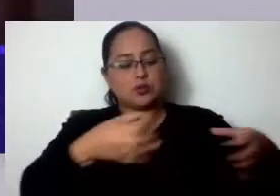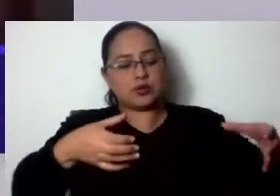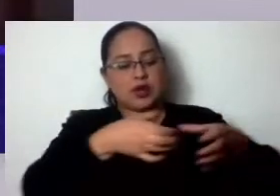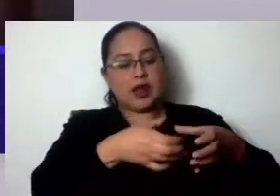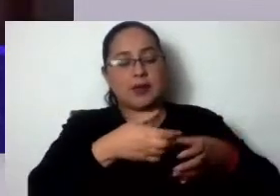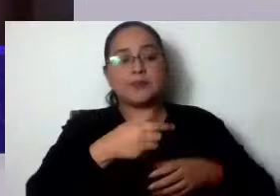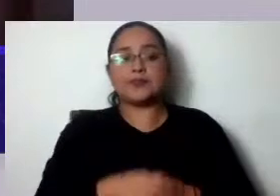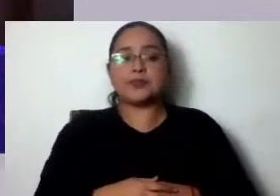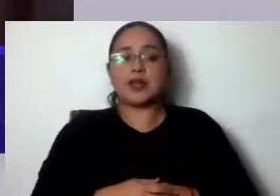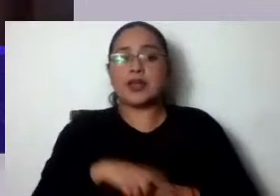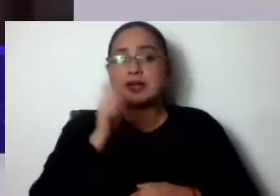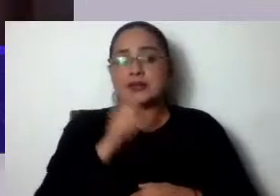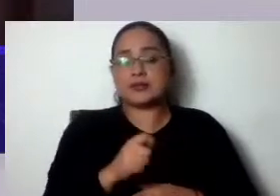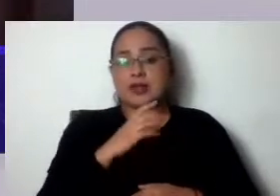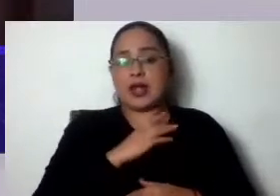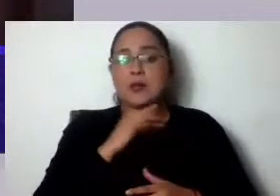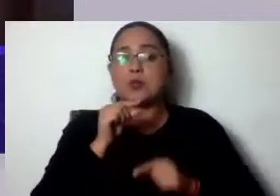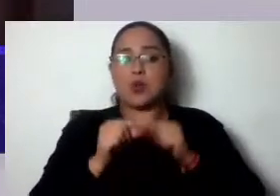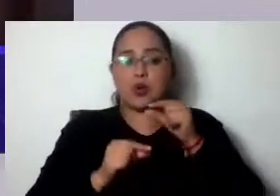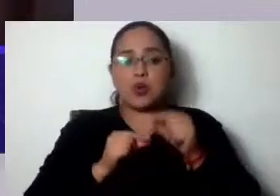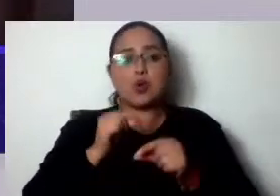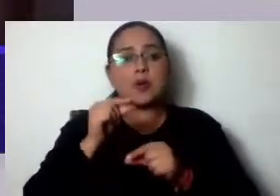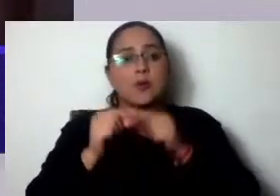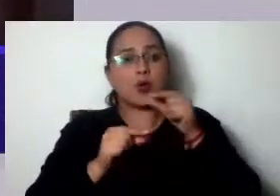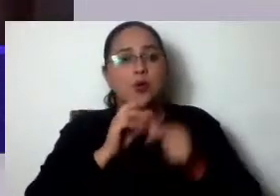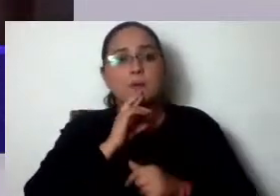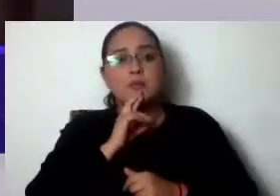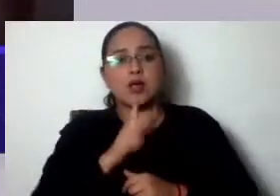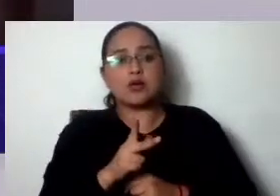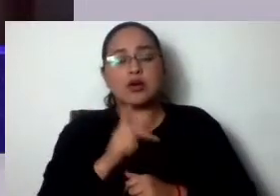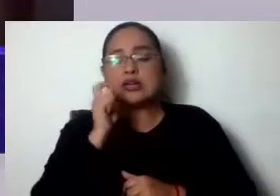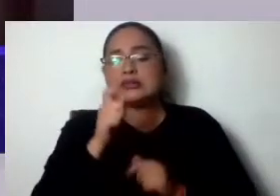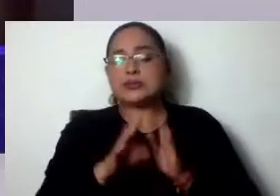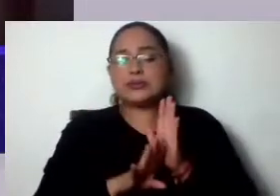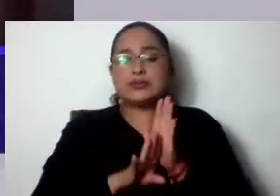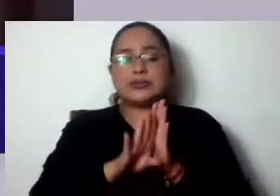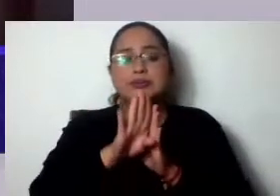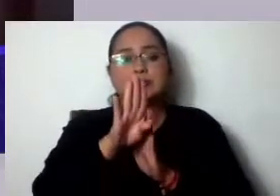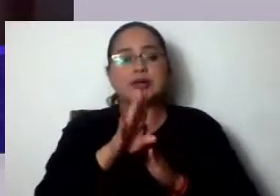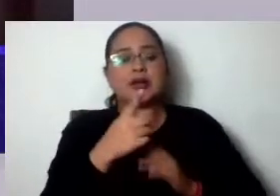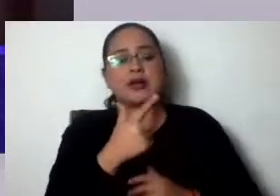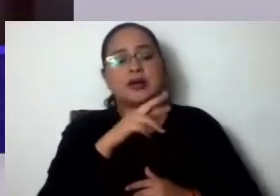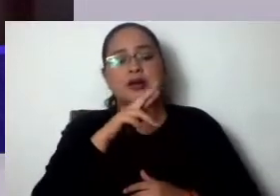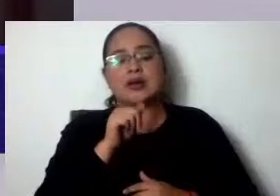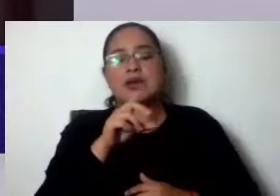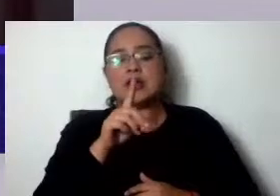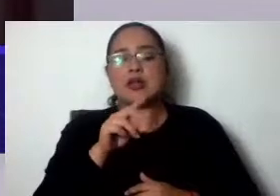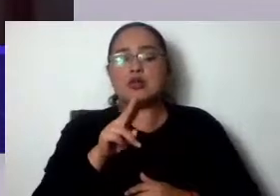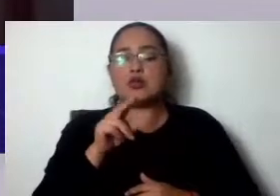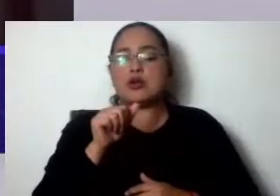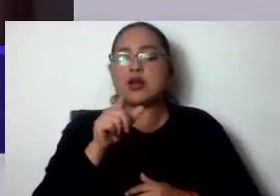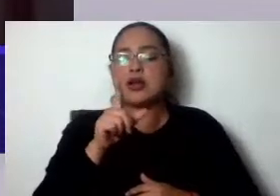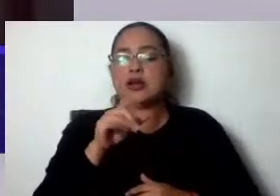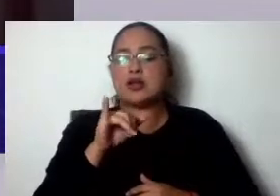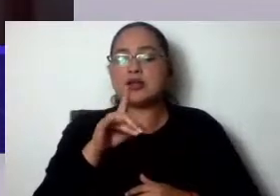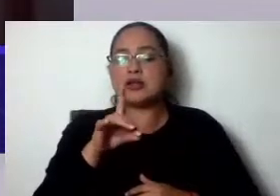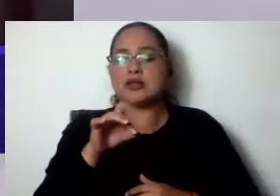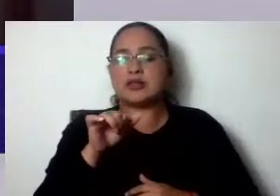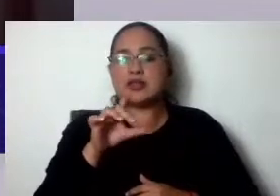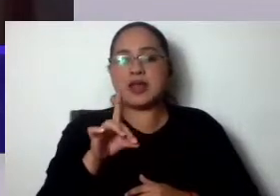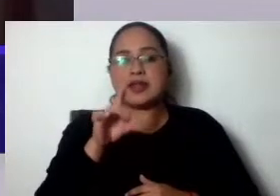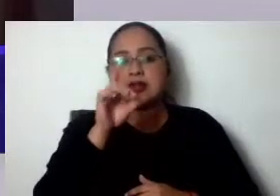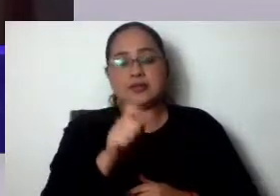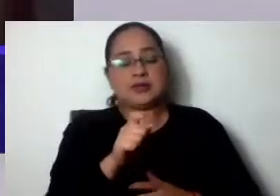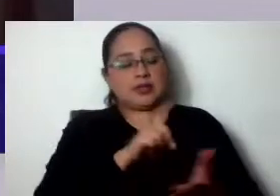tanto la gradualidad como el progreso la gradualidad se refiere generalmente a la efectividad de los derechos